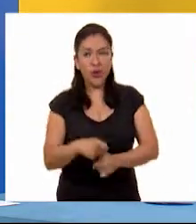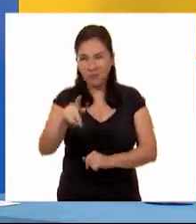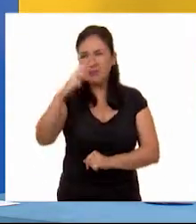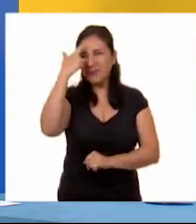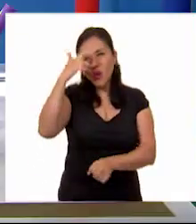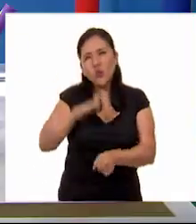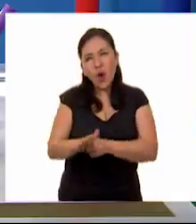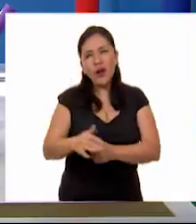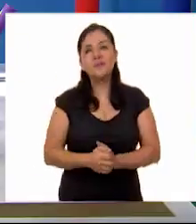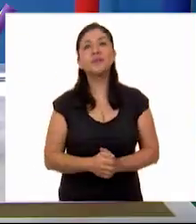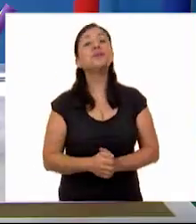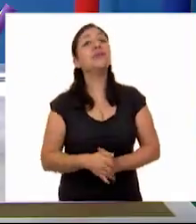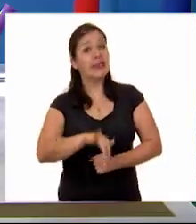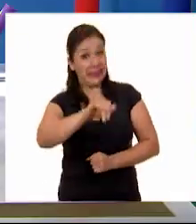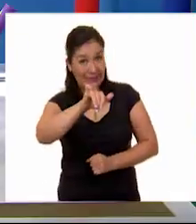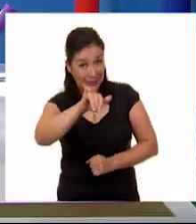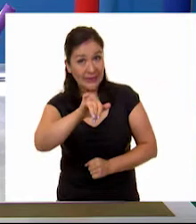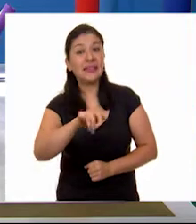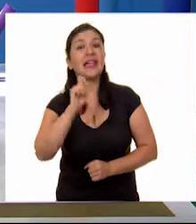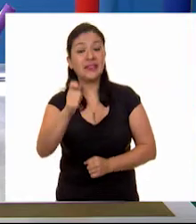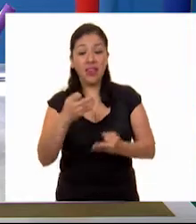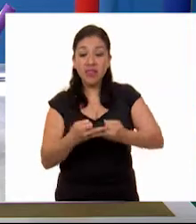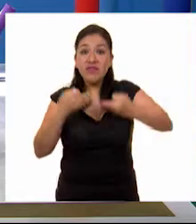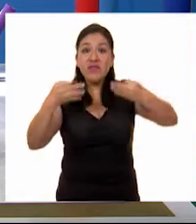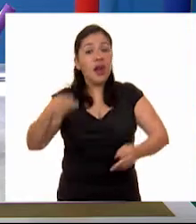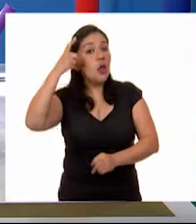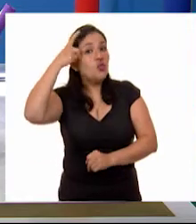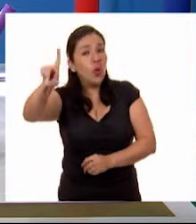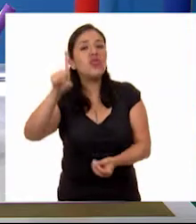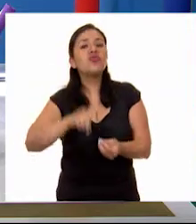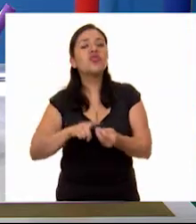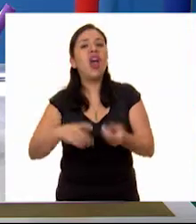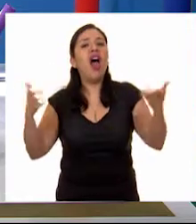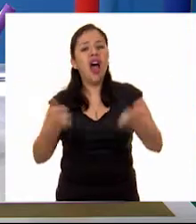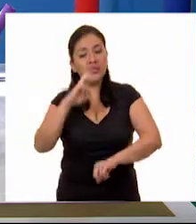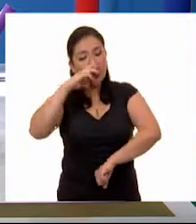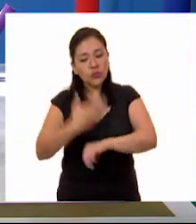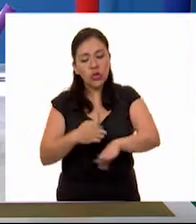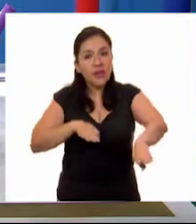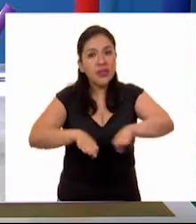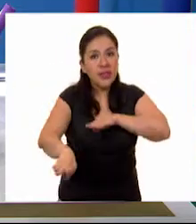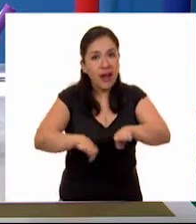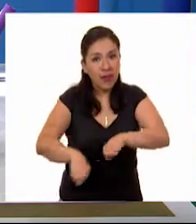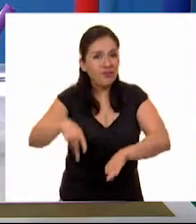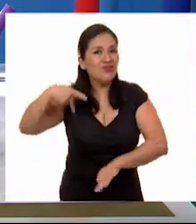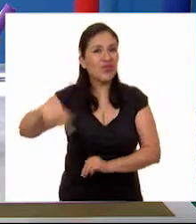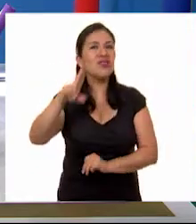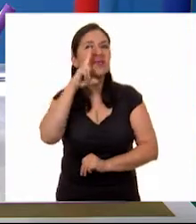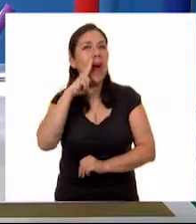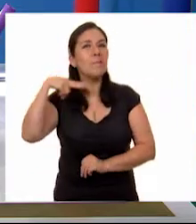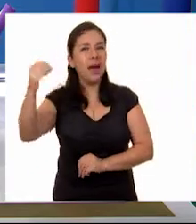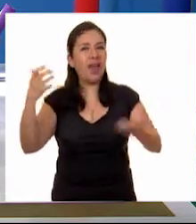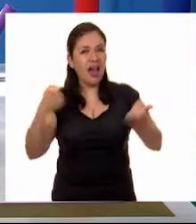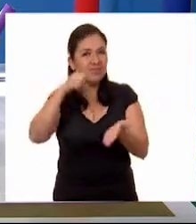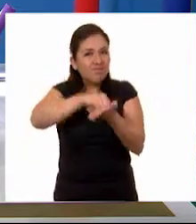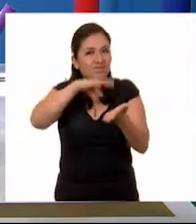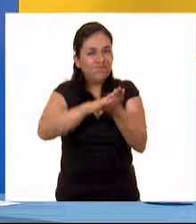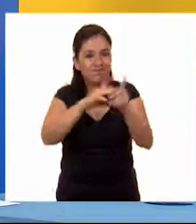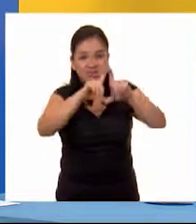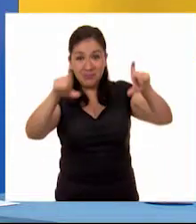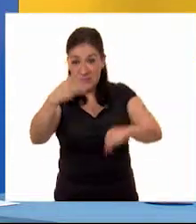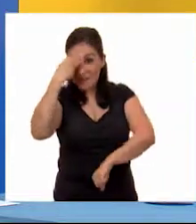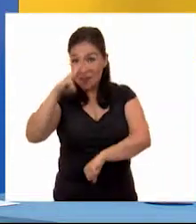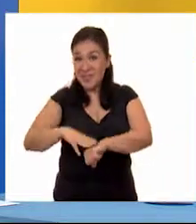fue, Jenny? Oh, sí. La tierra es de quien la trabaja. El lema de Emiliano Zapata. ¡Eso! ¡Qué buena